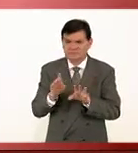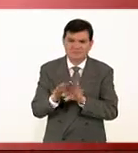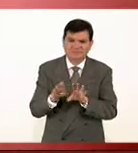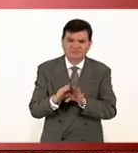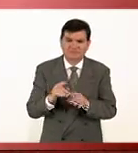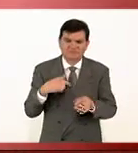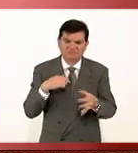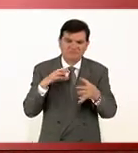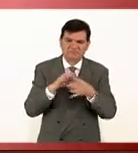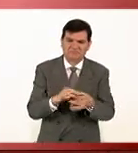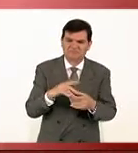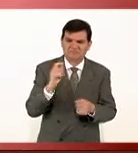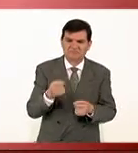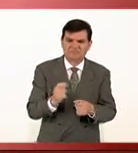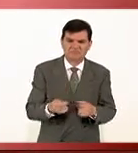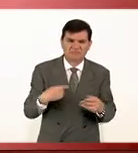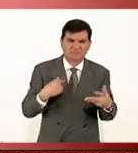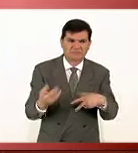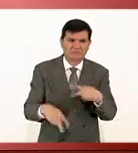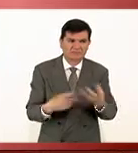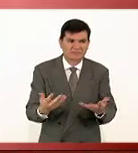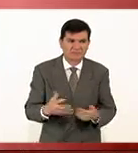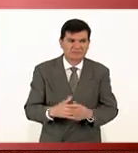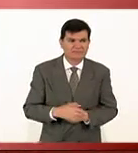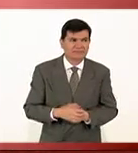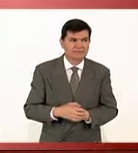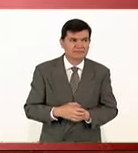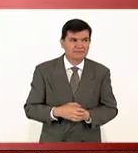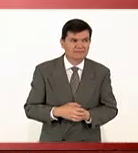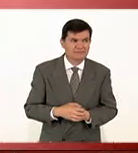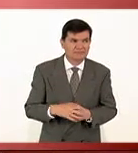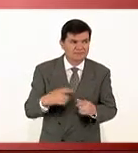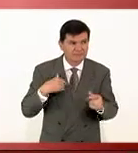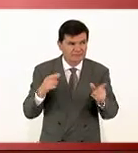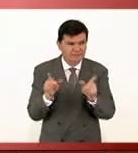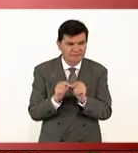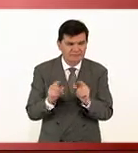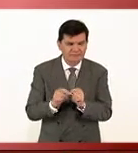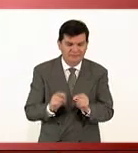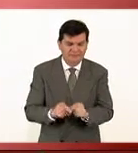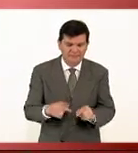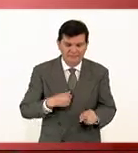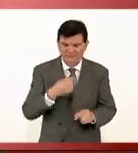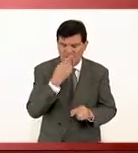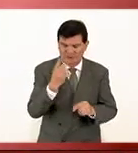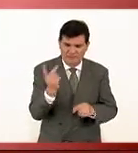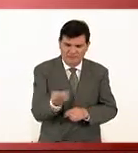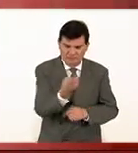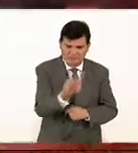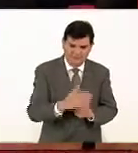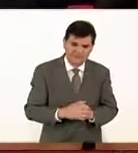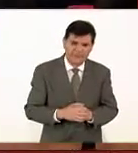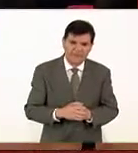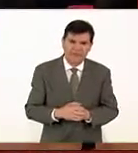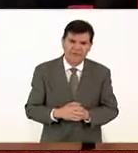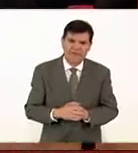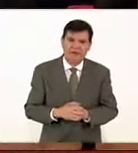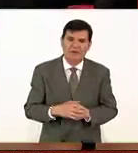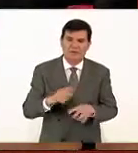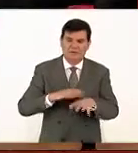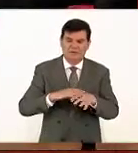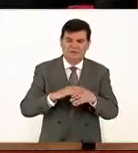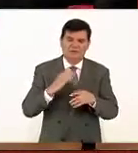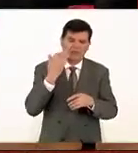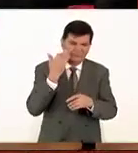luego les digo qué voy a hacer. Francisco Abundis, brevemente, te quería yo preguntar, el impacto de las